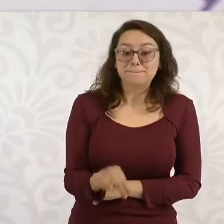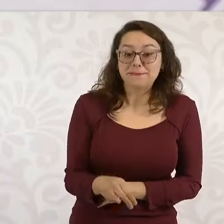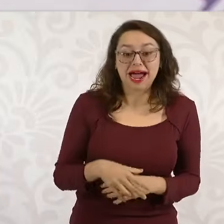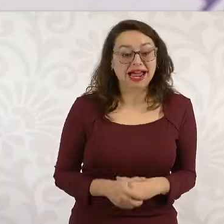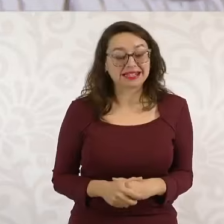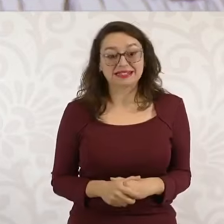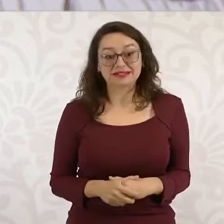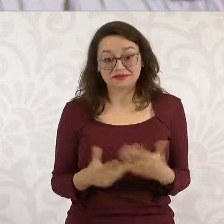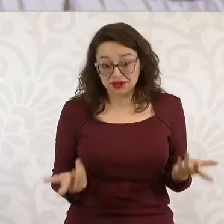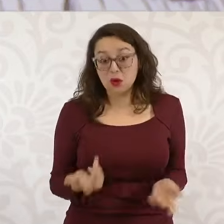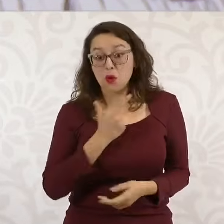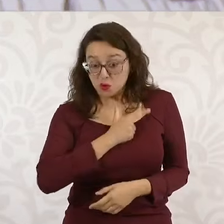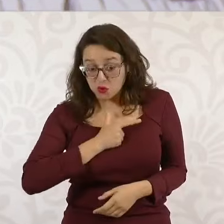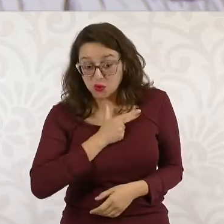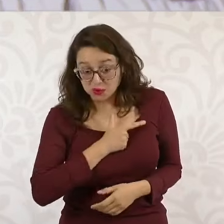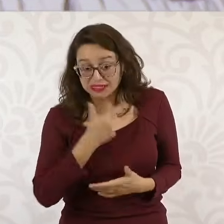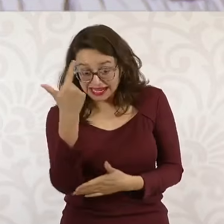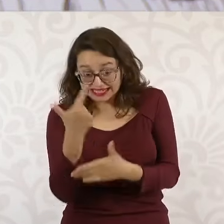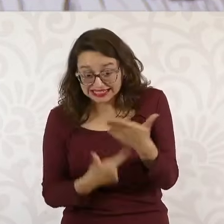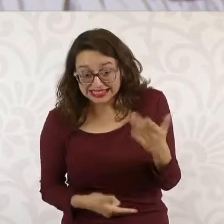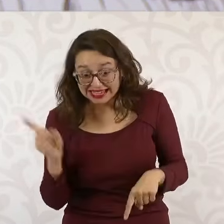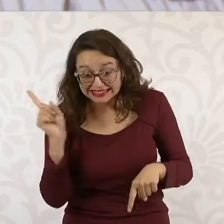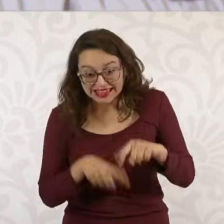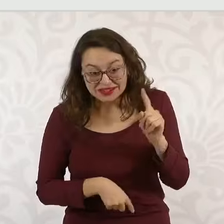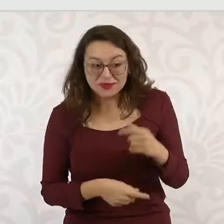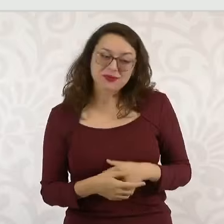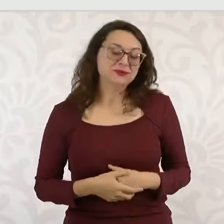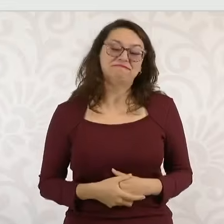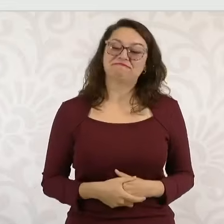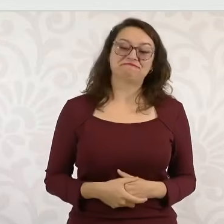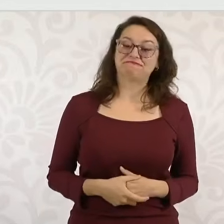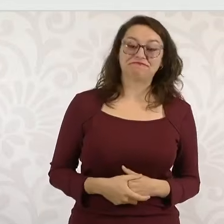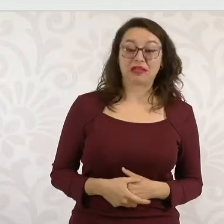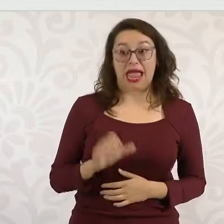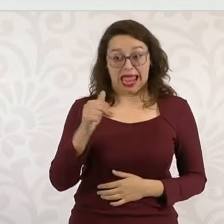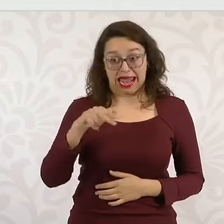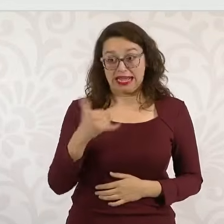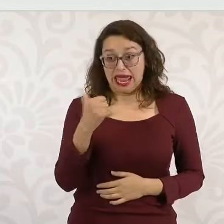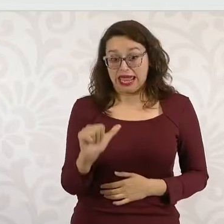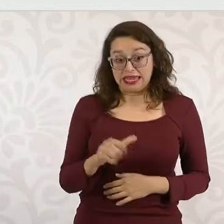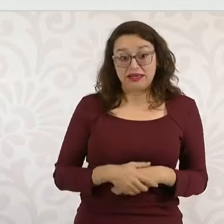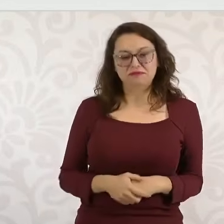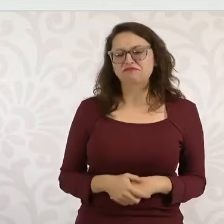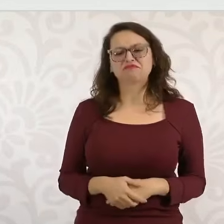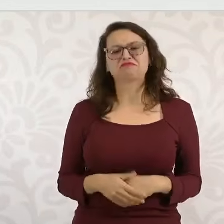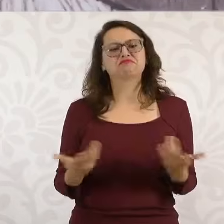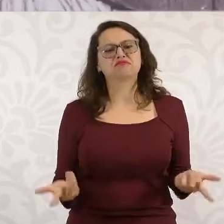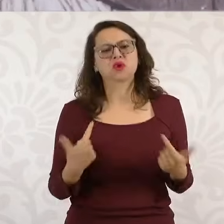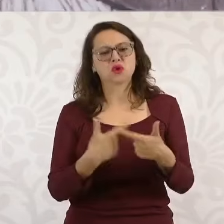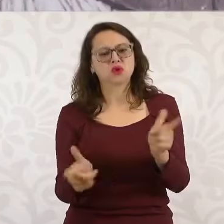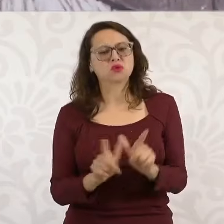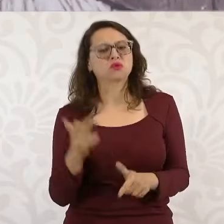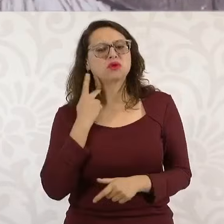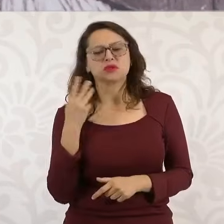Anaya, esté de acuerdo con que le quiten la lista pluri? Pues no. En Morena no tienen problema porque ellos se eligen por